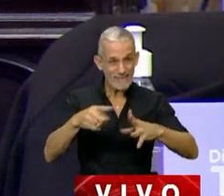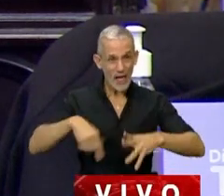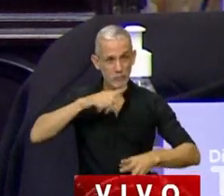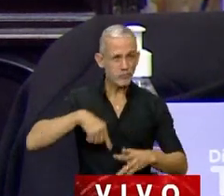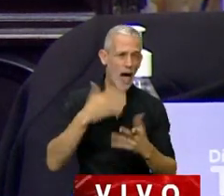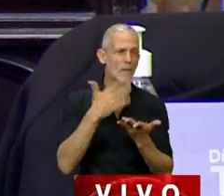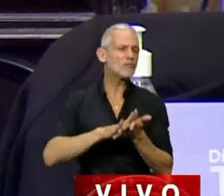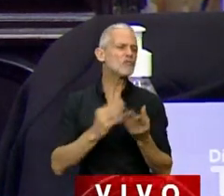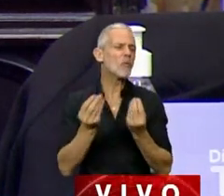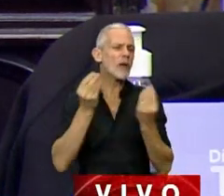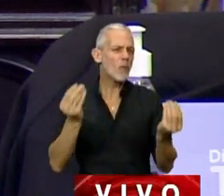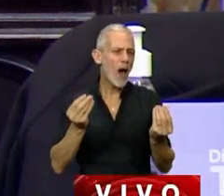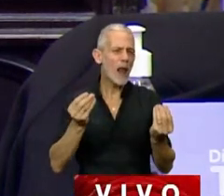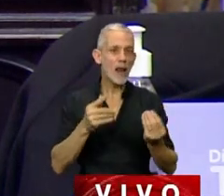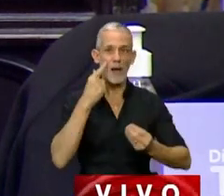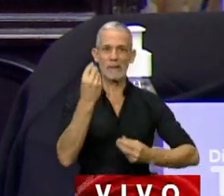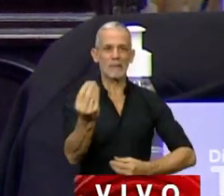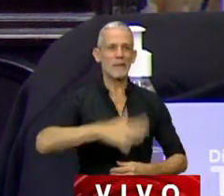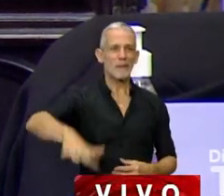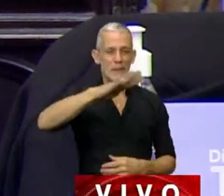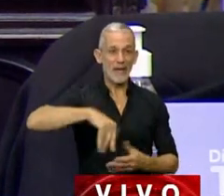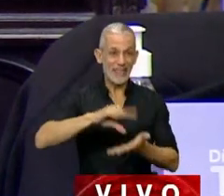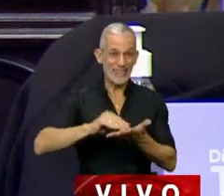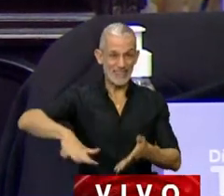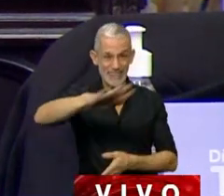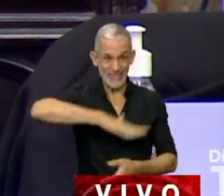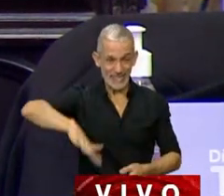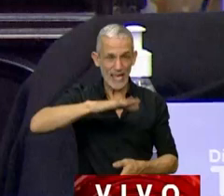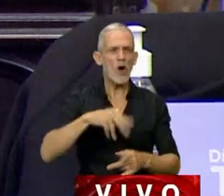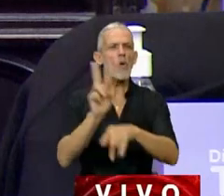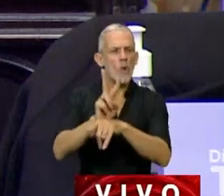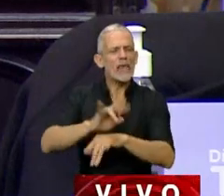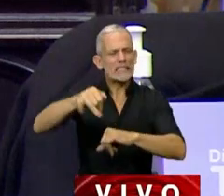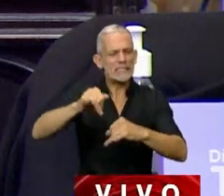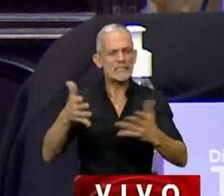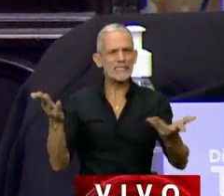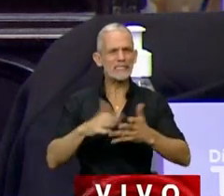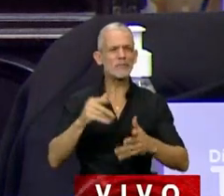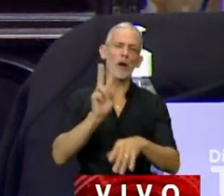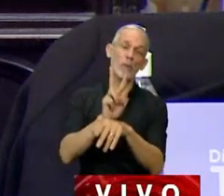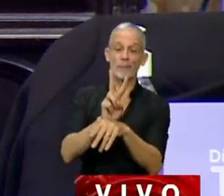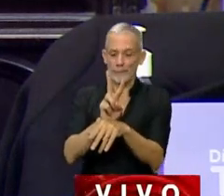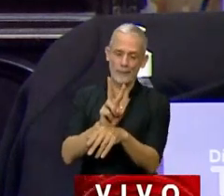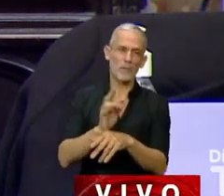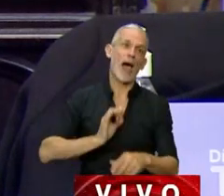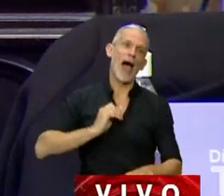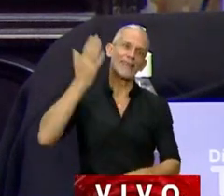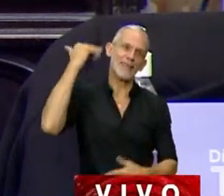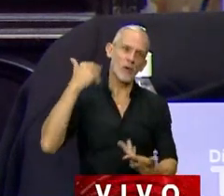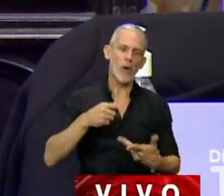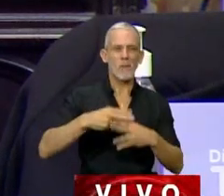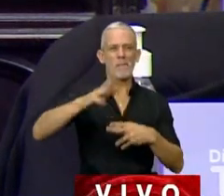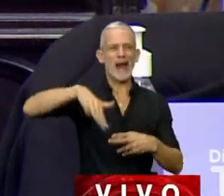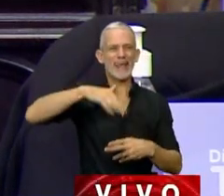estamos hablando de habitar nuestra tierra, no solamente de conservar. Conservar es una mirada quizás más antigua que había de los